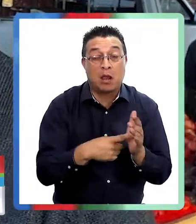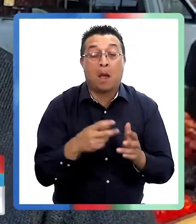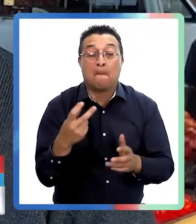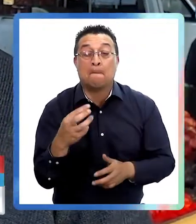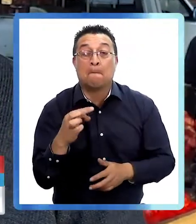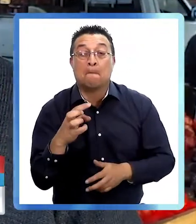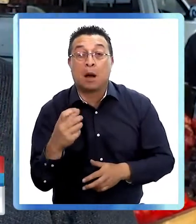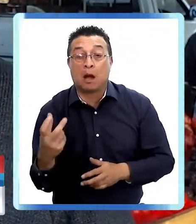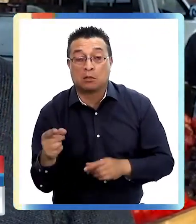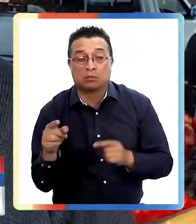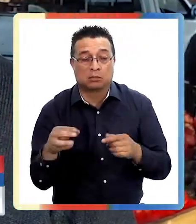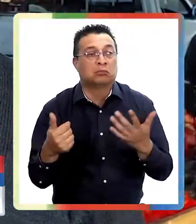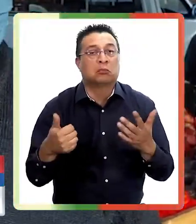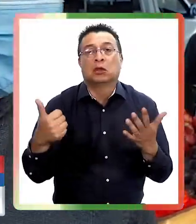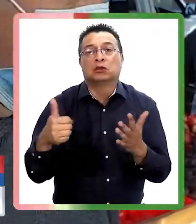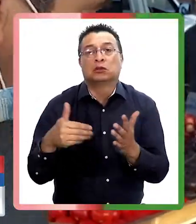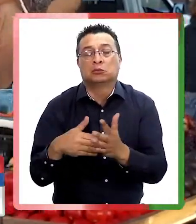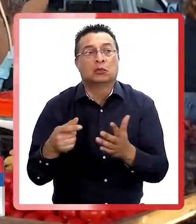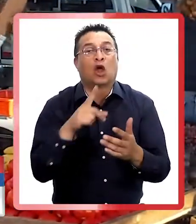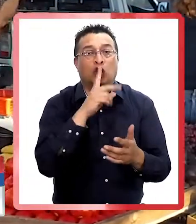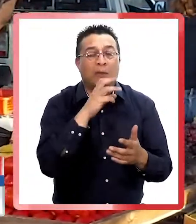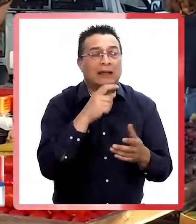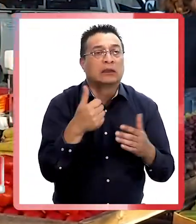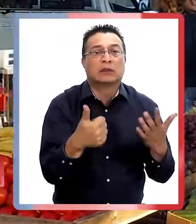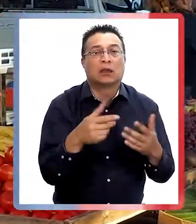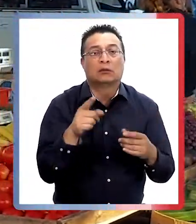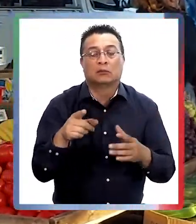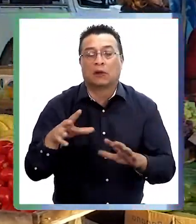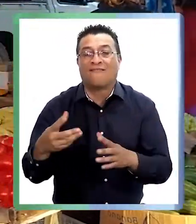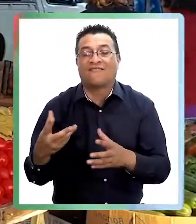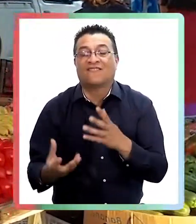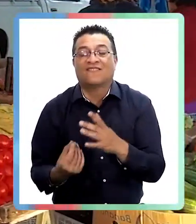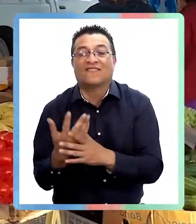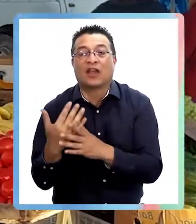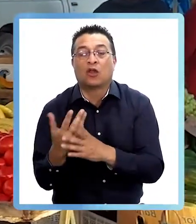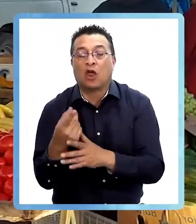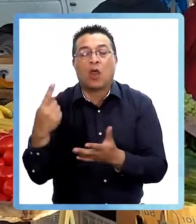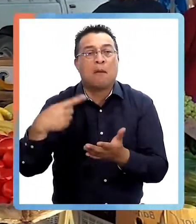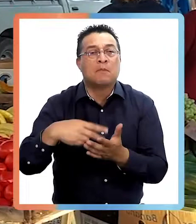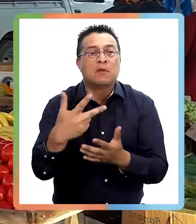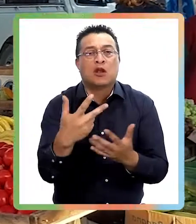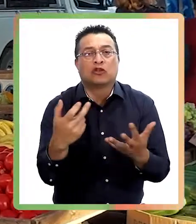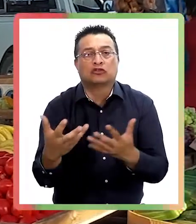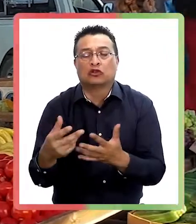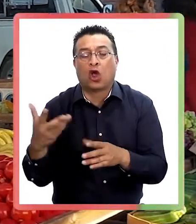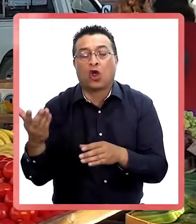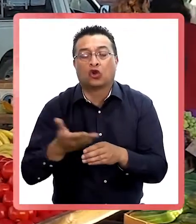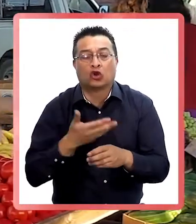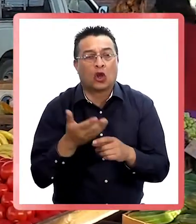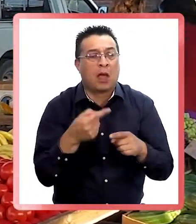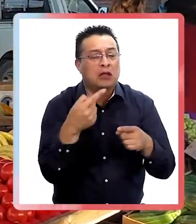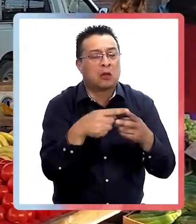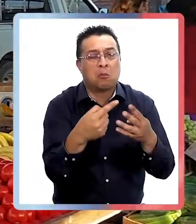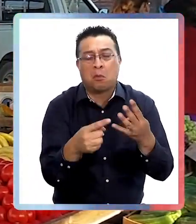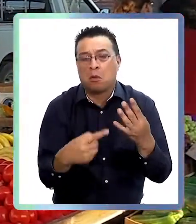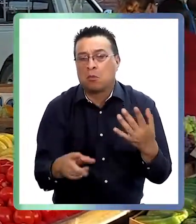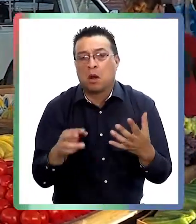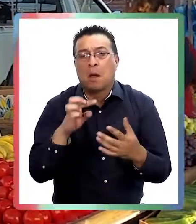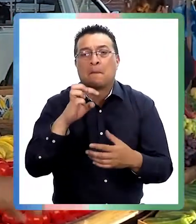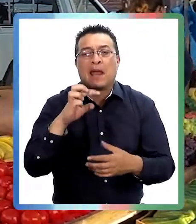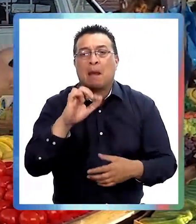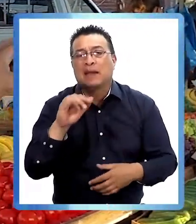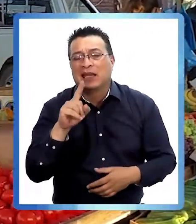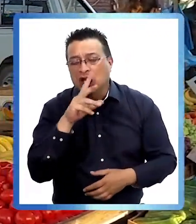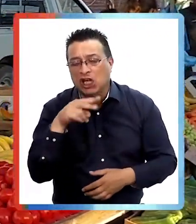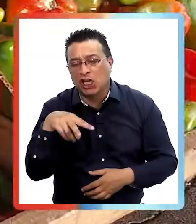7 esa, el tomate está 6, tengo verdura aquí, cebolla a 1.008, tengo tomate allá en mesón, tengo pepino,